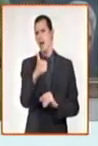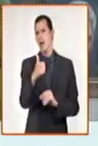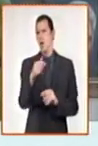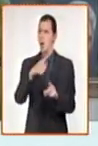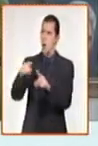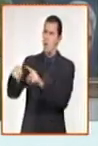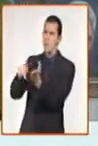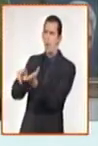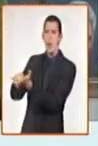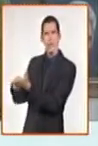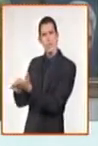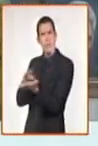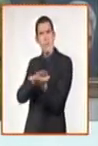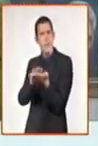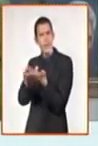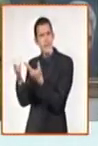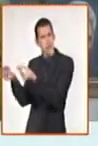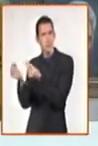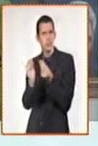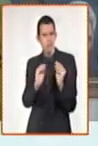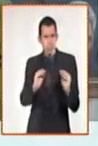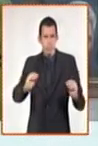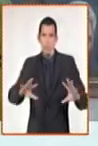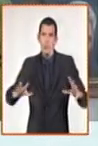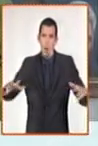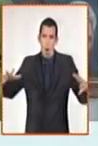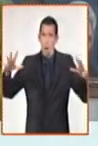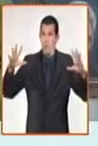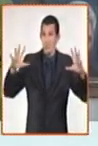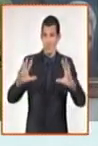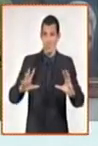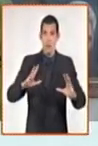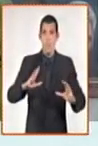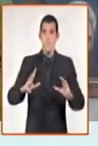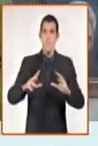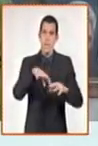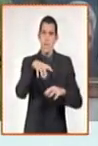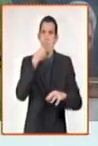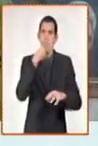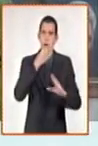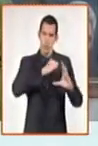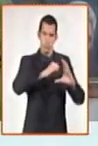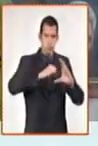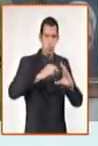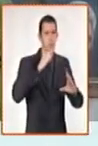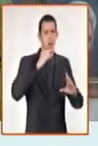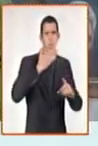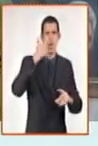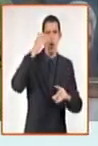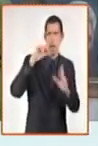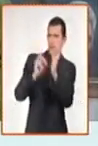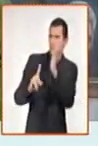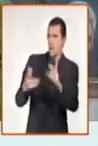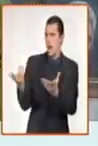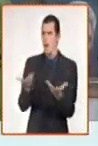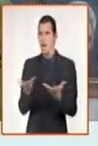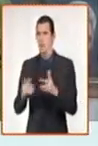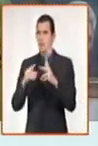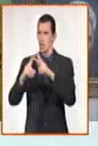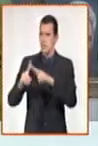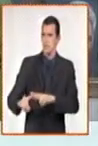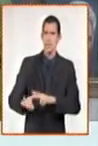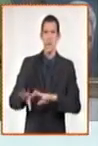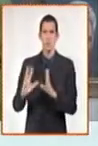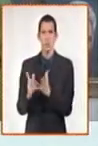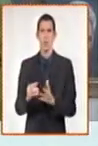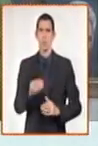de otros lugares del país, y que eso ha dado la posibilidad también de ir estabilizando algunos servicios. Hemos estado reforzando todo lo que